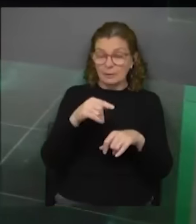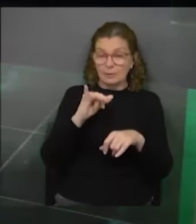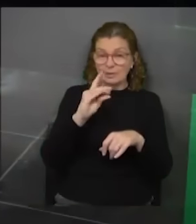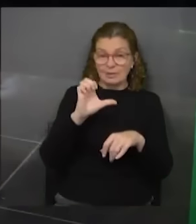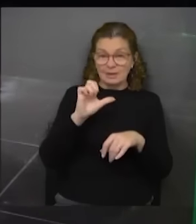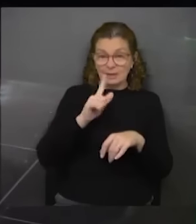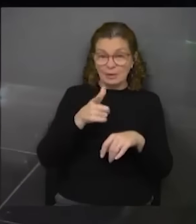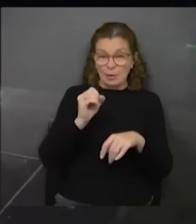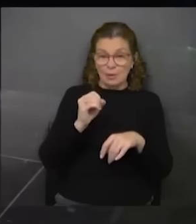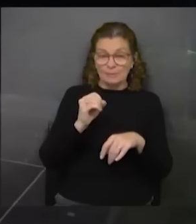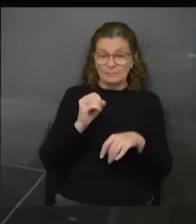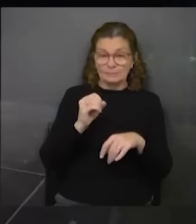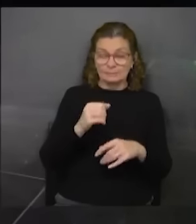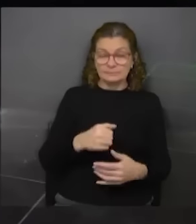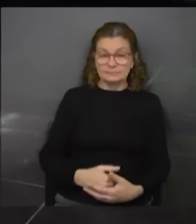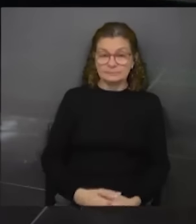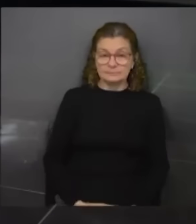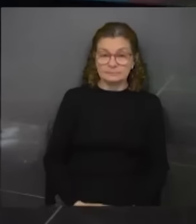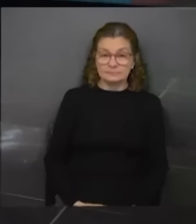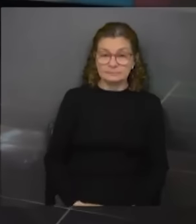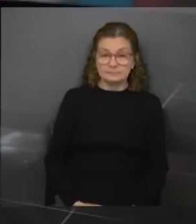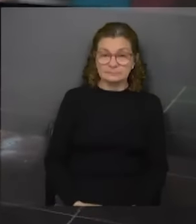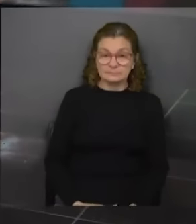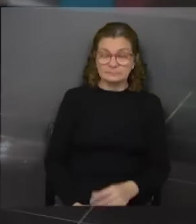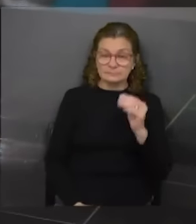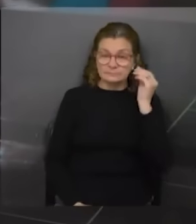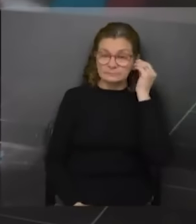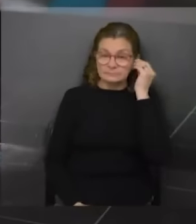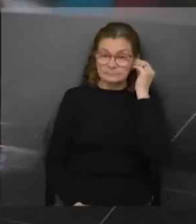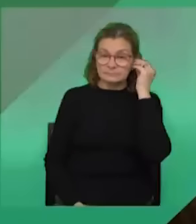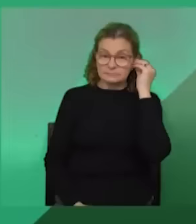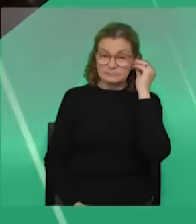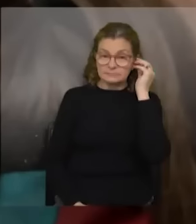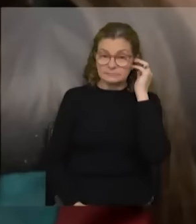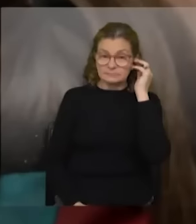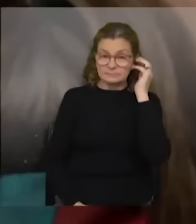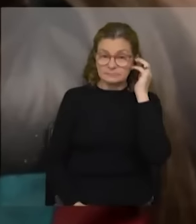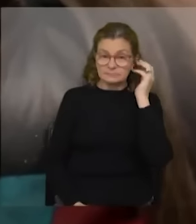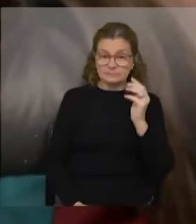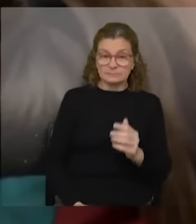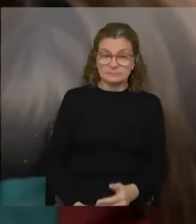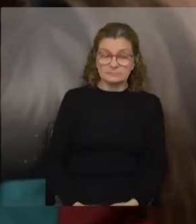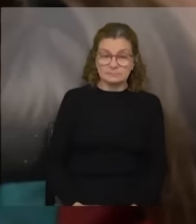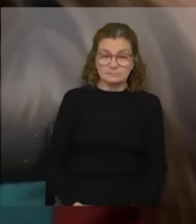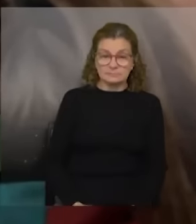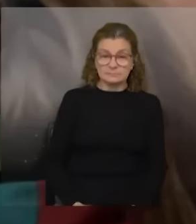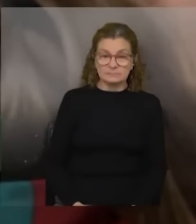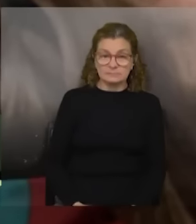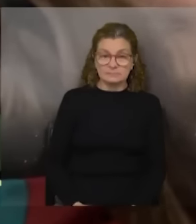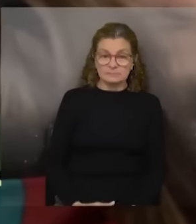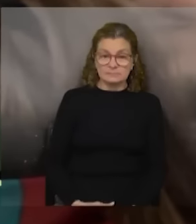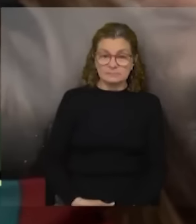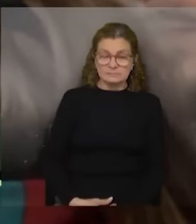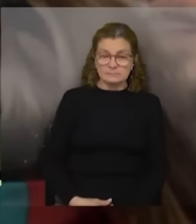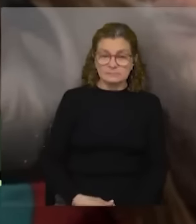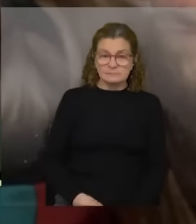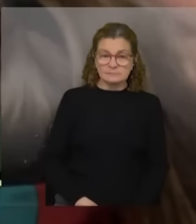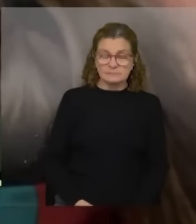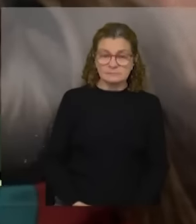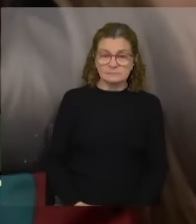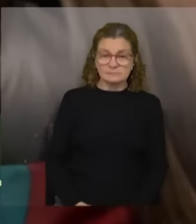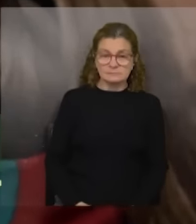Martin que son las primeras medidas las primeras baterías de medid ser demasiado anticipado Si